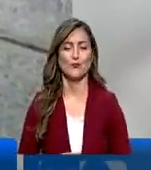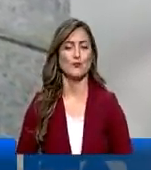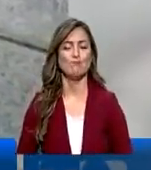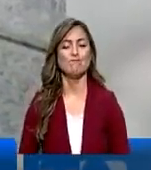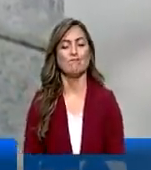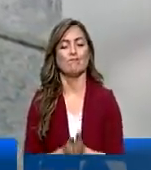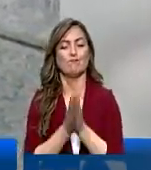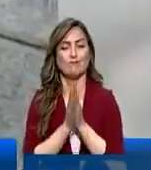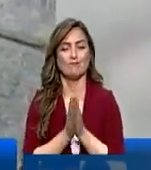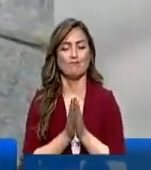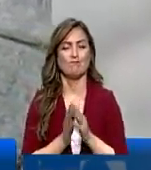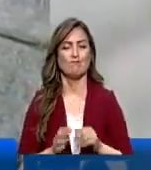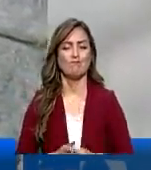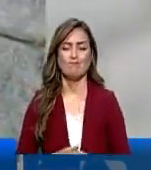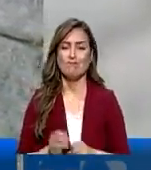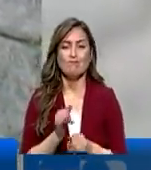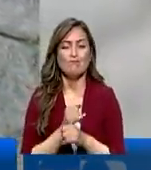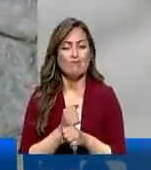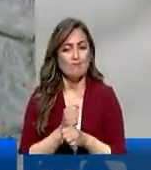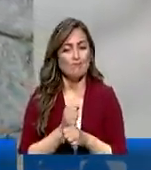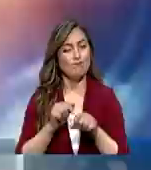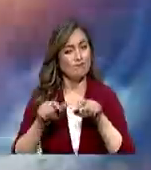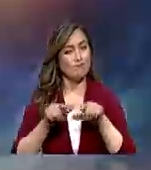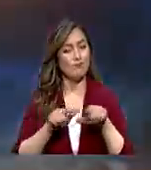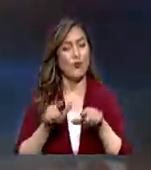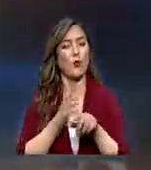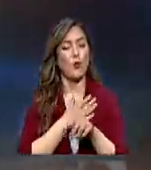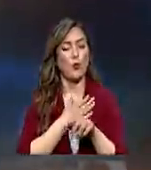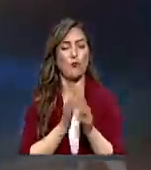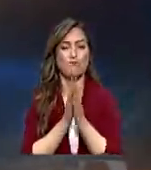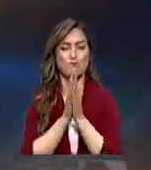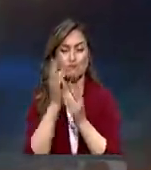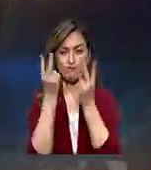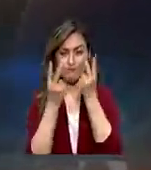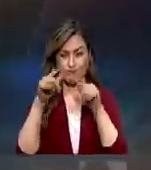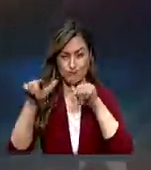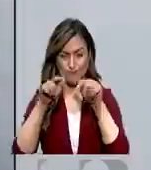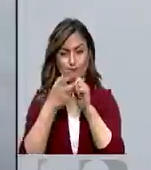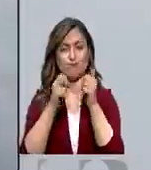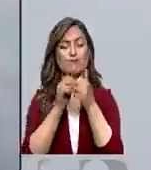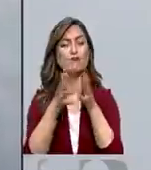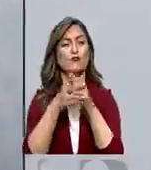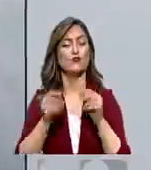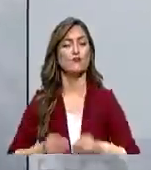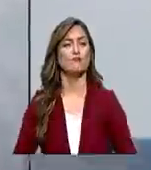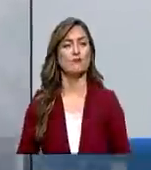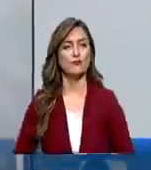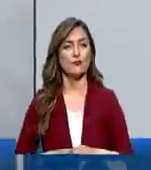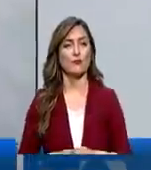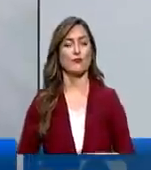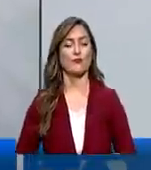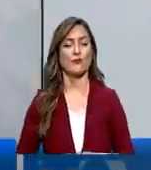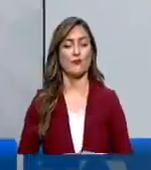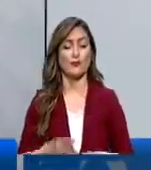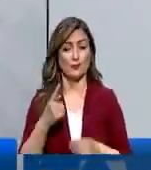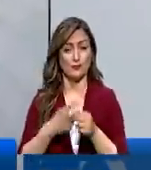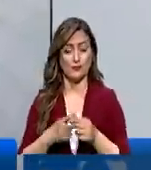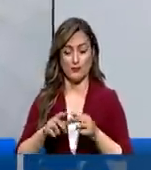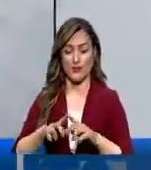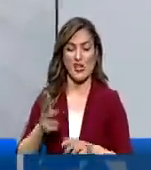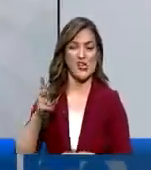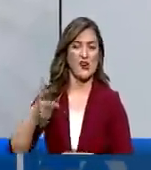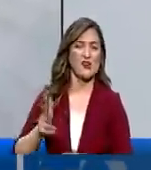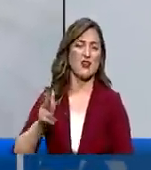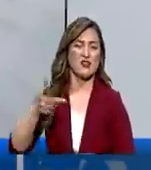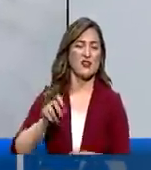Solicitan a la entidad visite la zona y solucione el problema. El mal estado de las calles en la capital es una